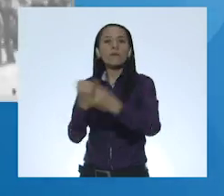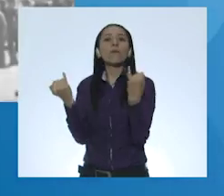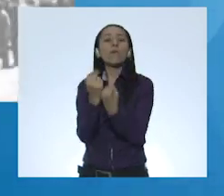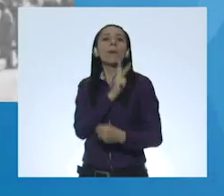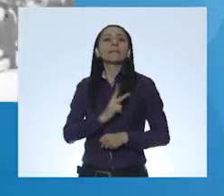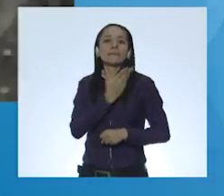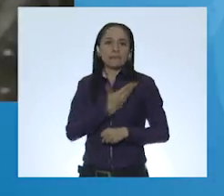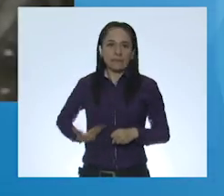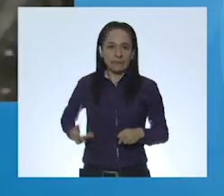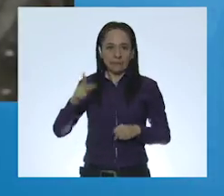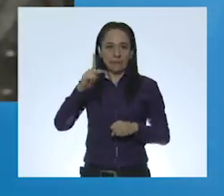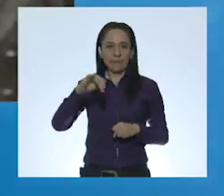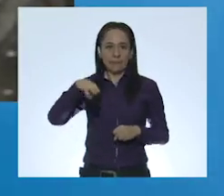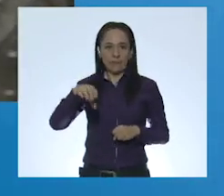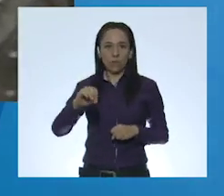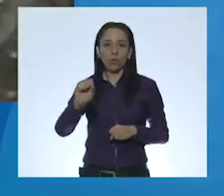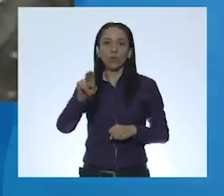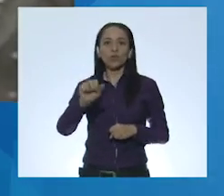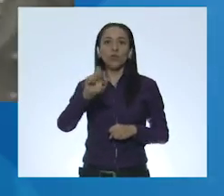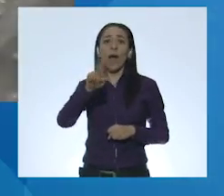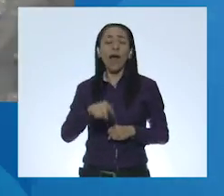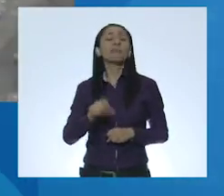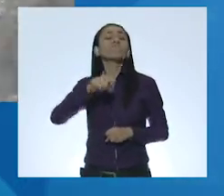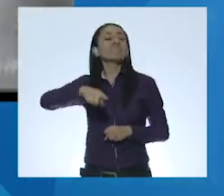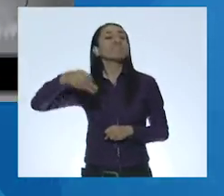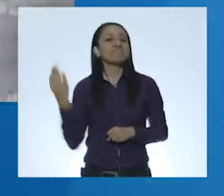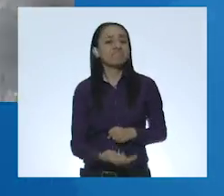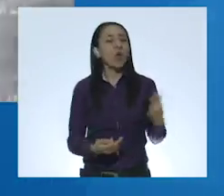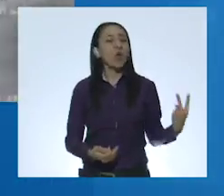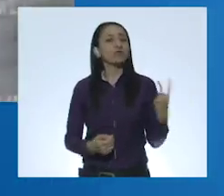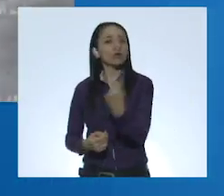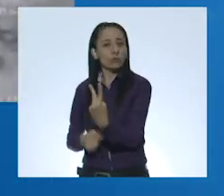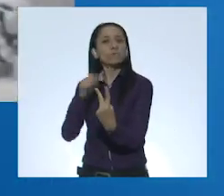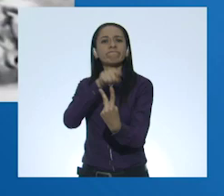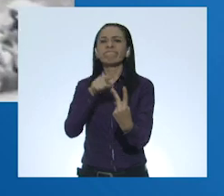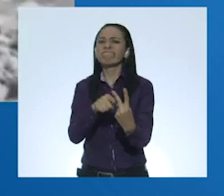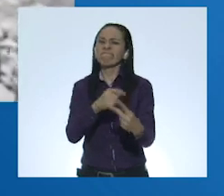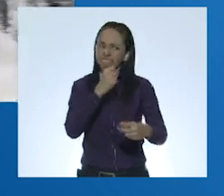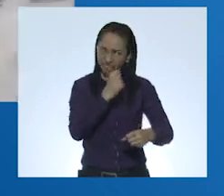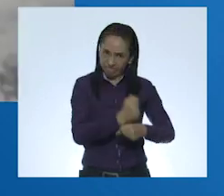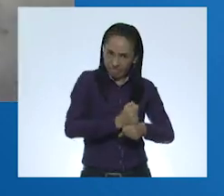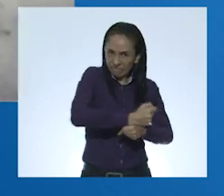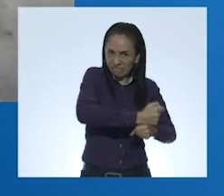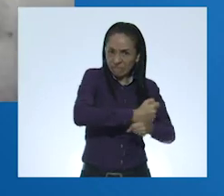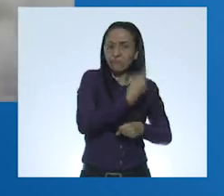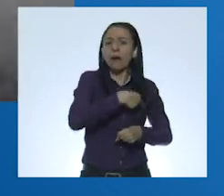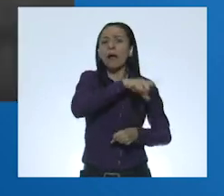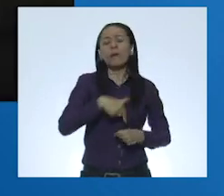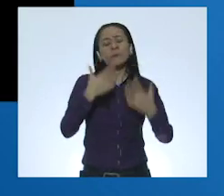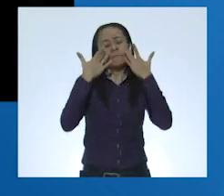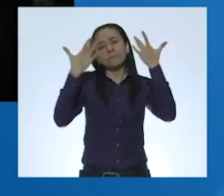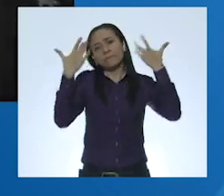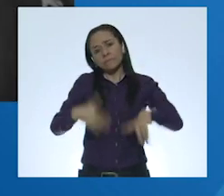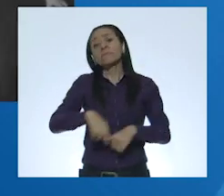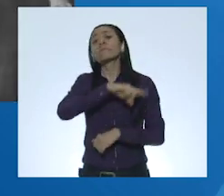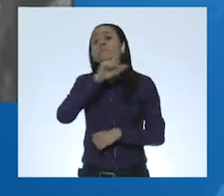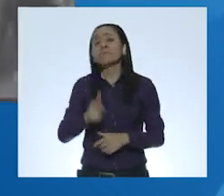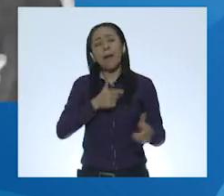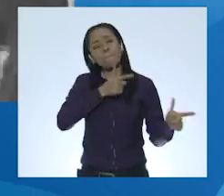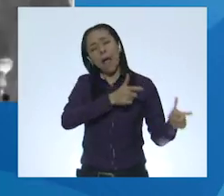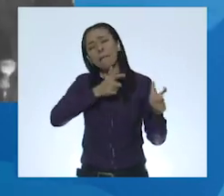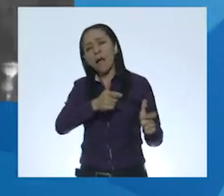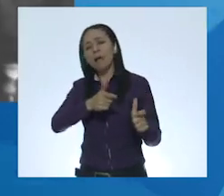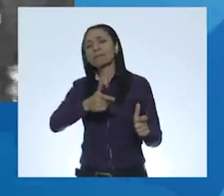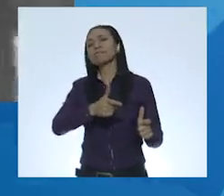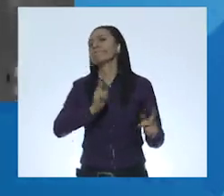fue. Madero y Pino Suárez fueron obligados a renunciar y luego asesinados. Huerta asumió